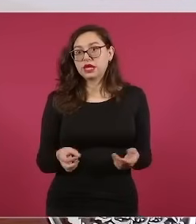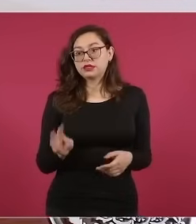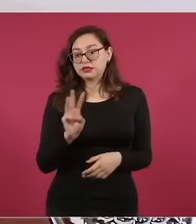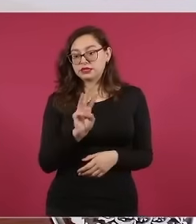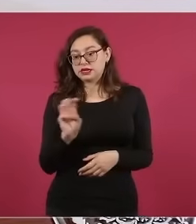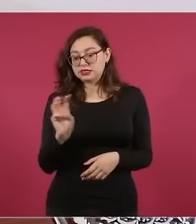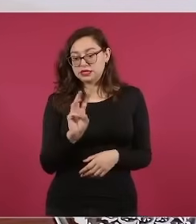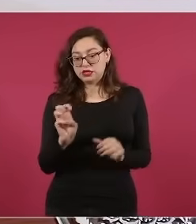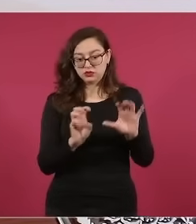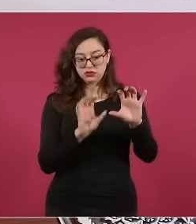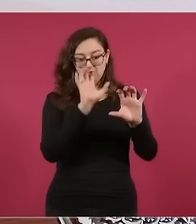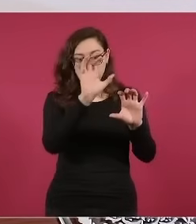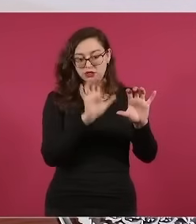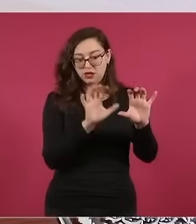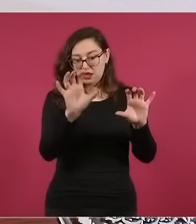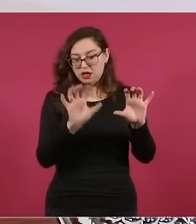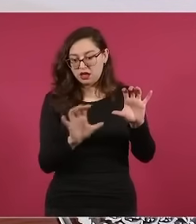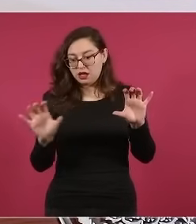250.